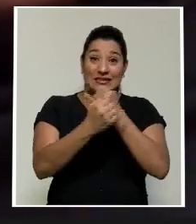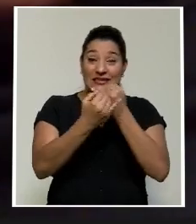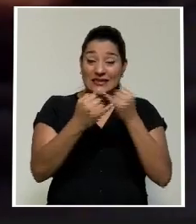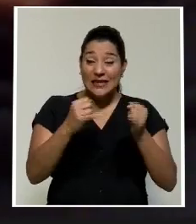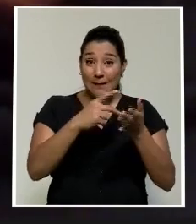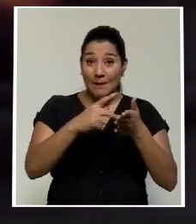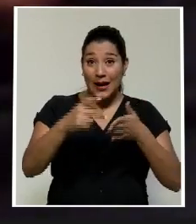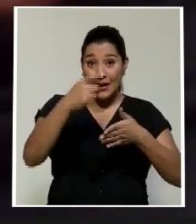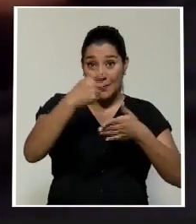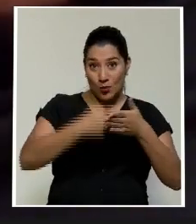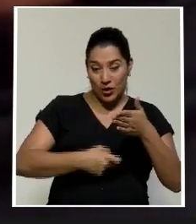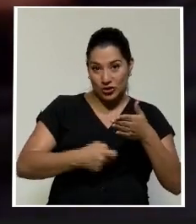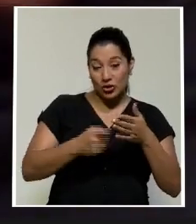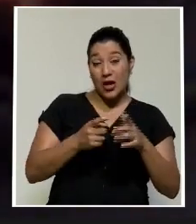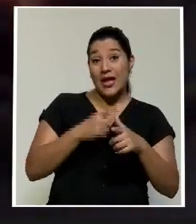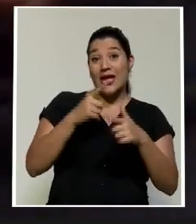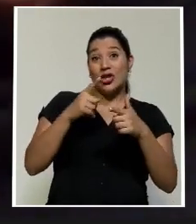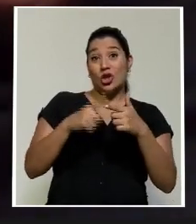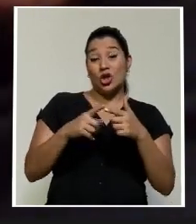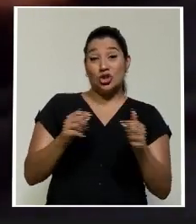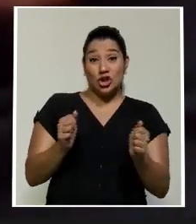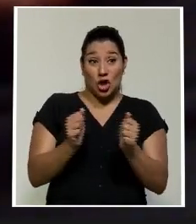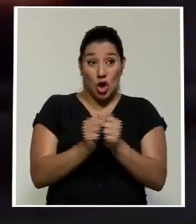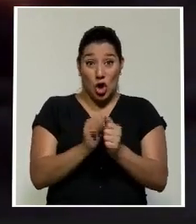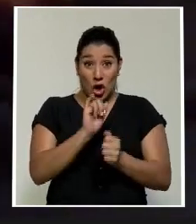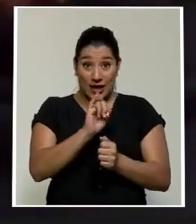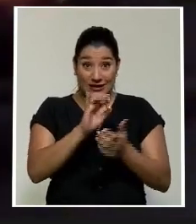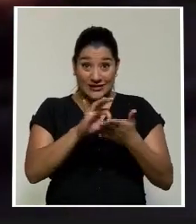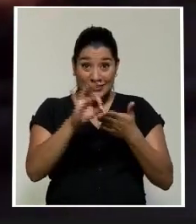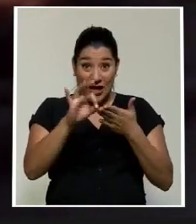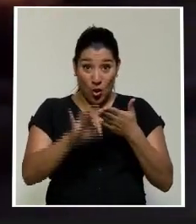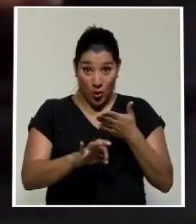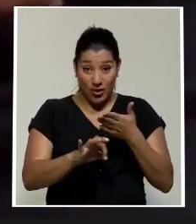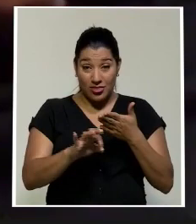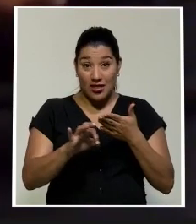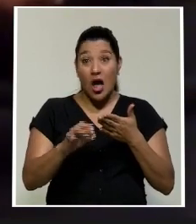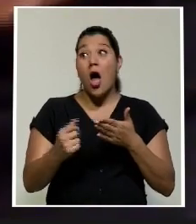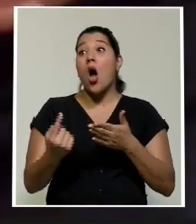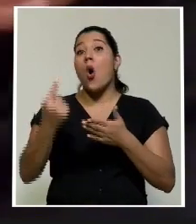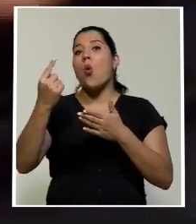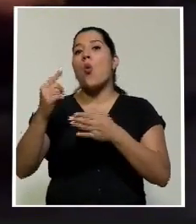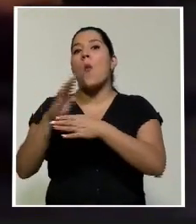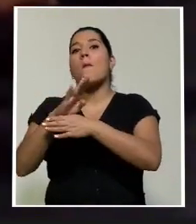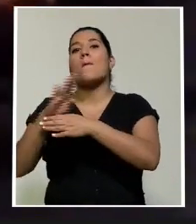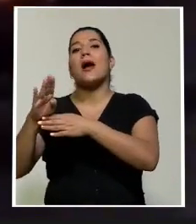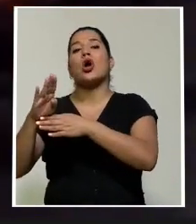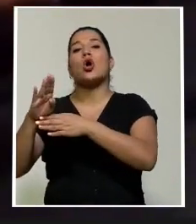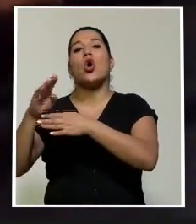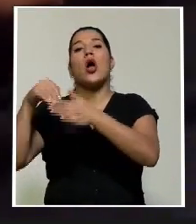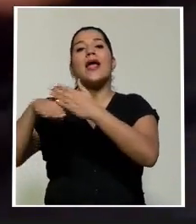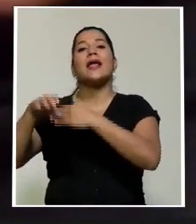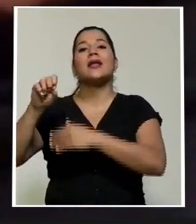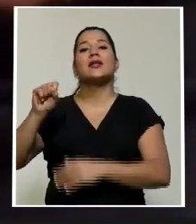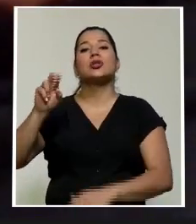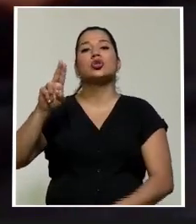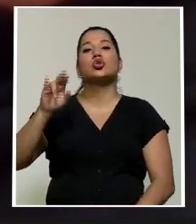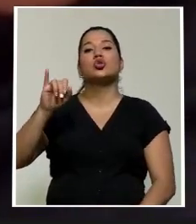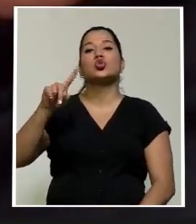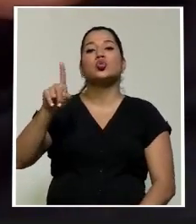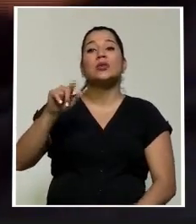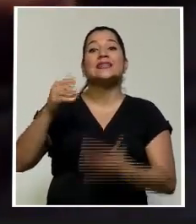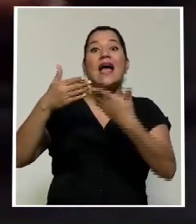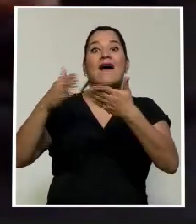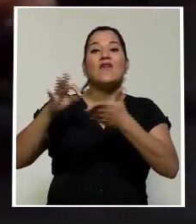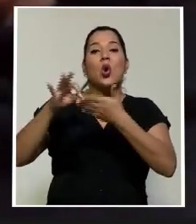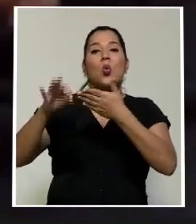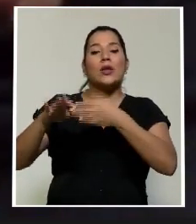que con esa cuenta una firma suiza le abrió una cuenta bancaria en Chipre, que es un